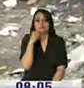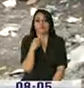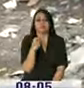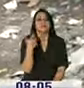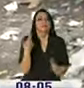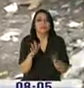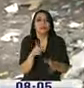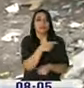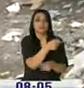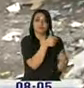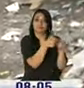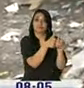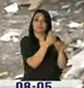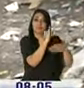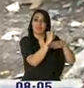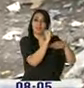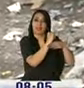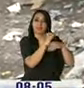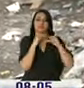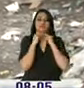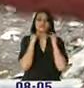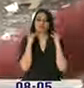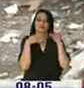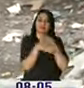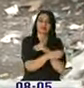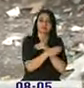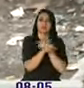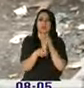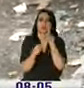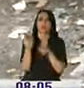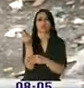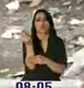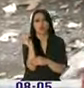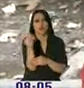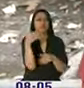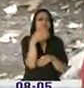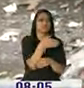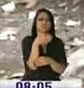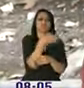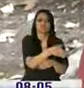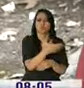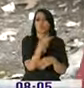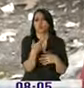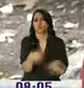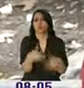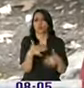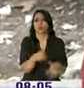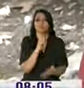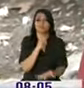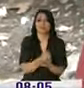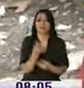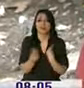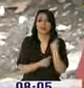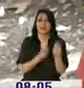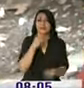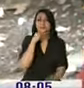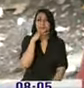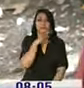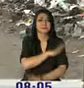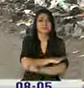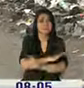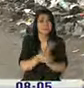la iglesia, que también viene el sacerdote. Vienen muchos guaguas a la catequesis y la realidad, esto es muy